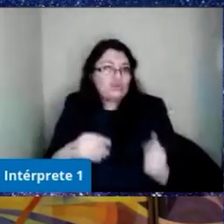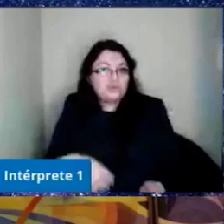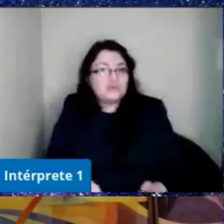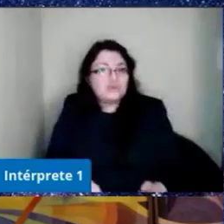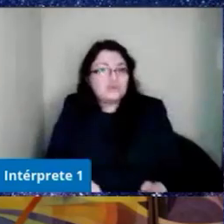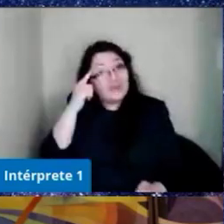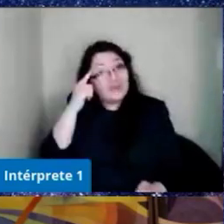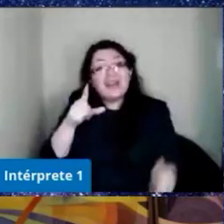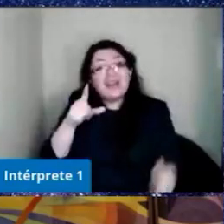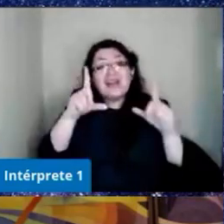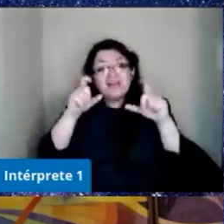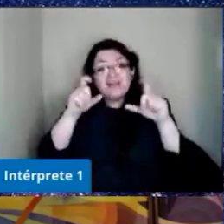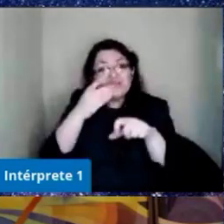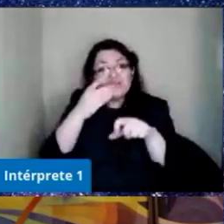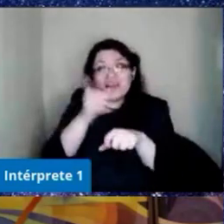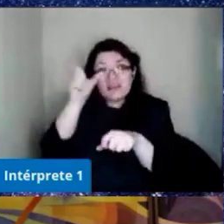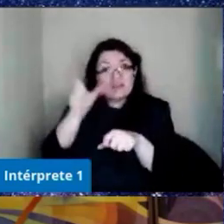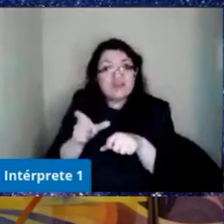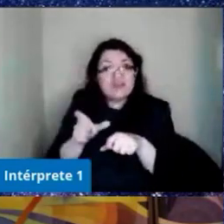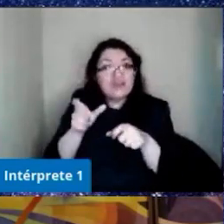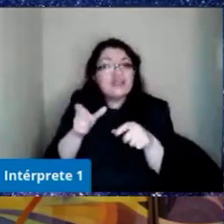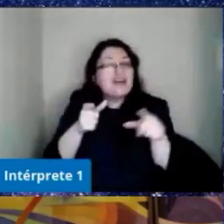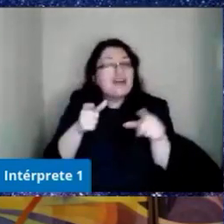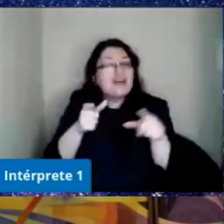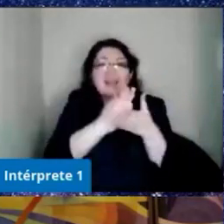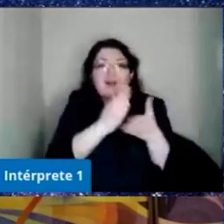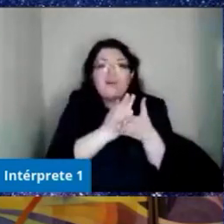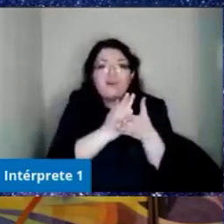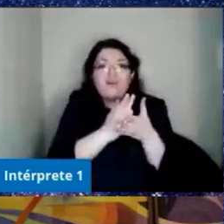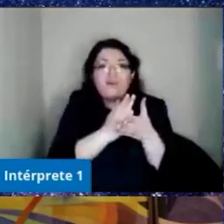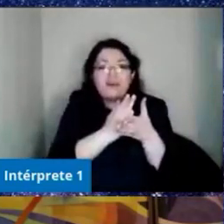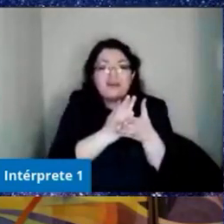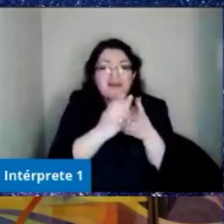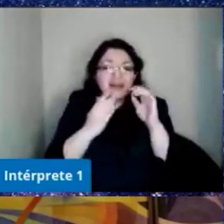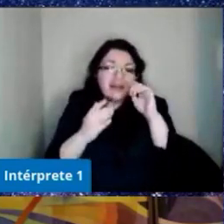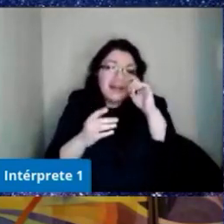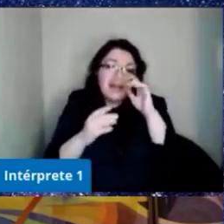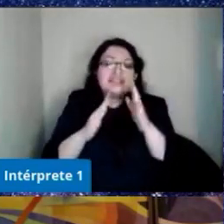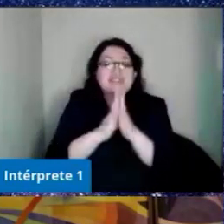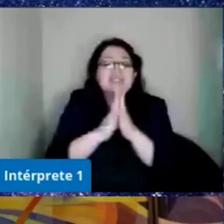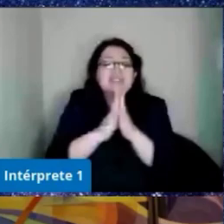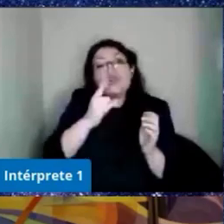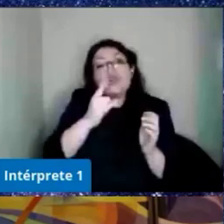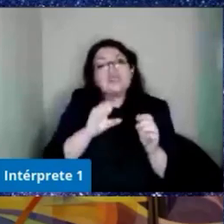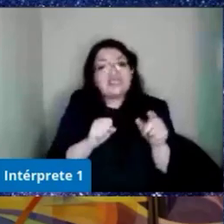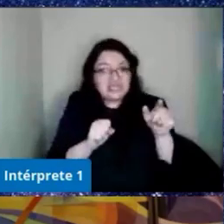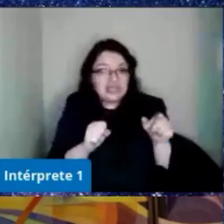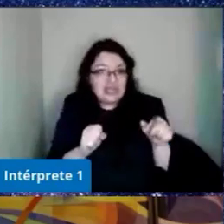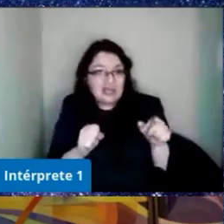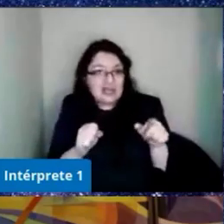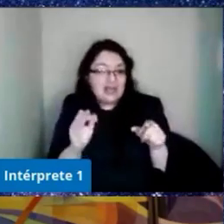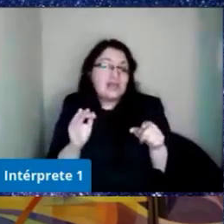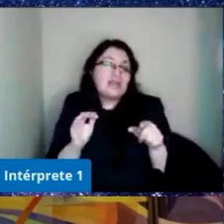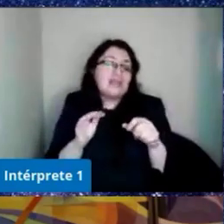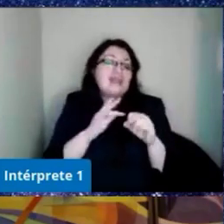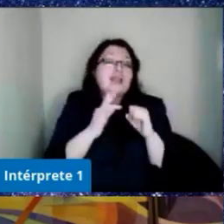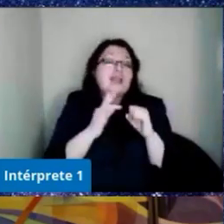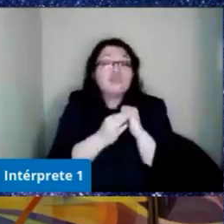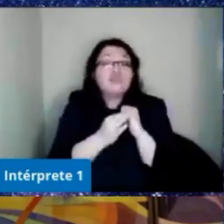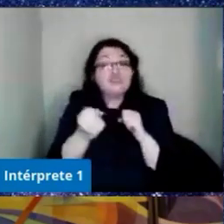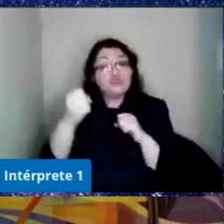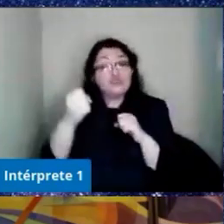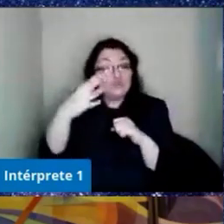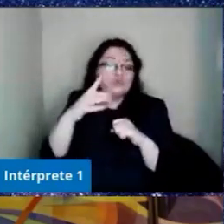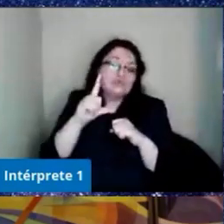actividad acá en Chile, en el Colegio Santa Lucía de la Fundación Luz, para niños con discapacidad visual, y todos ellos están muy fascinados.